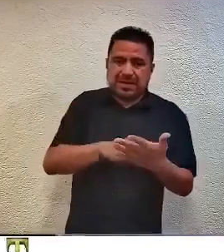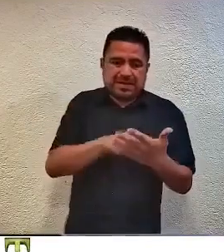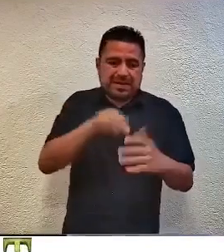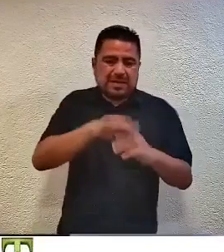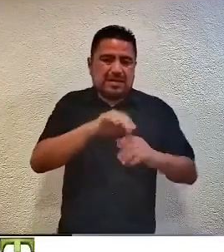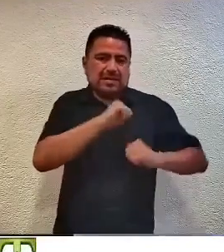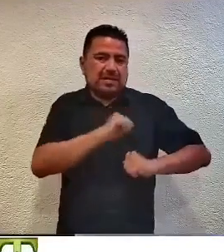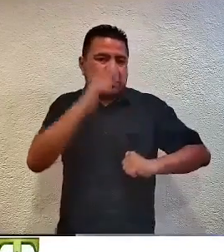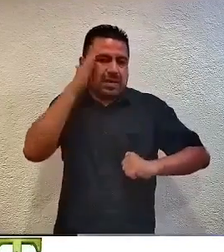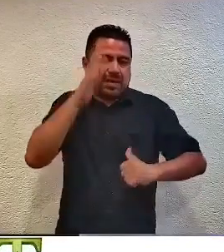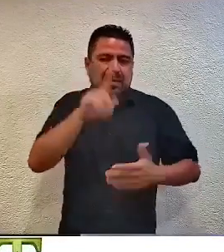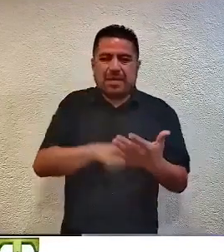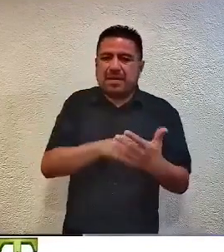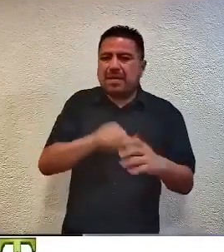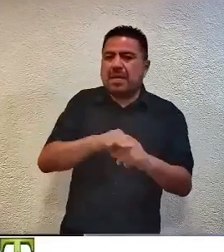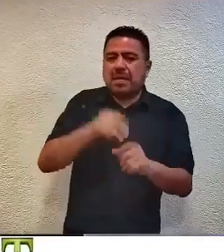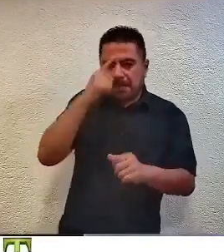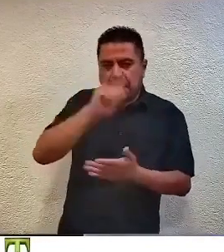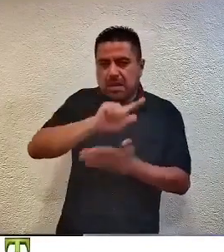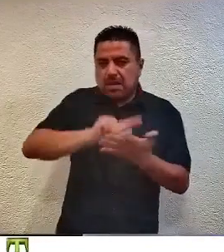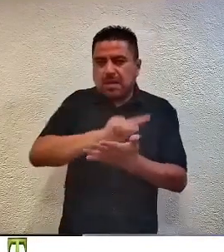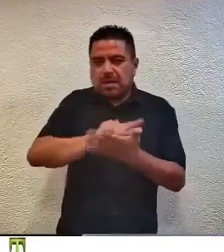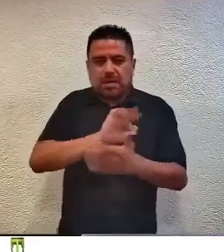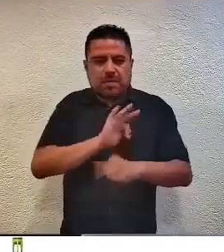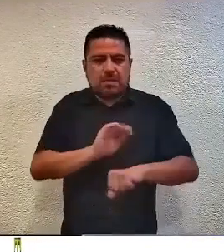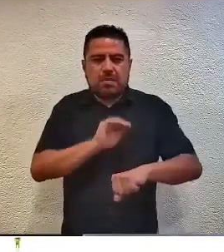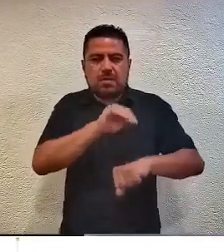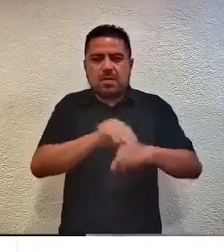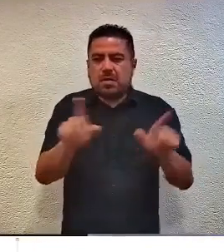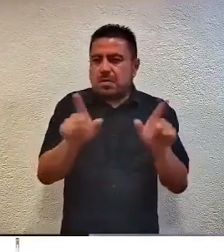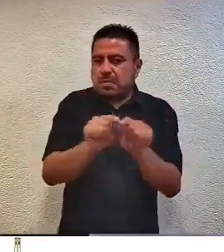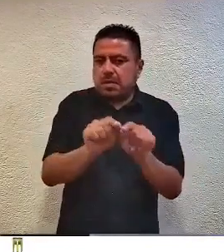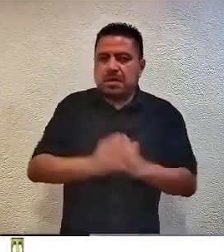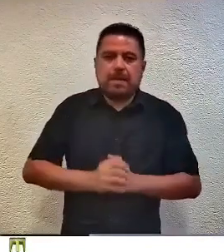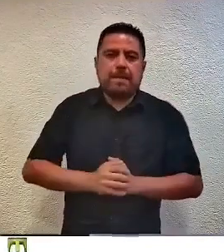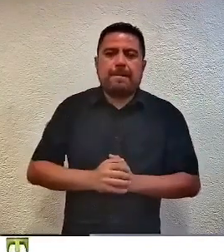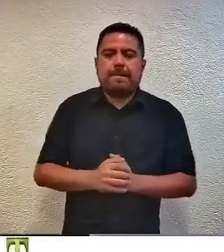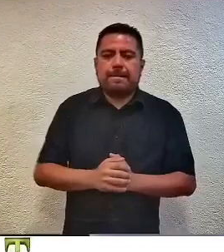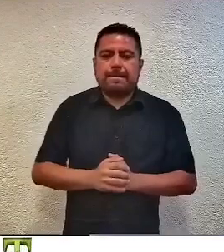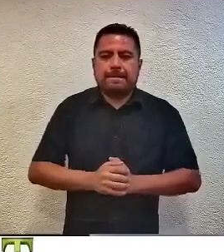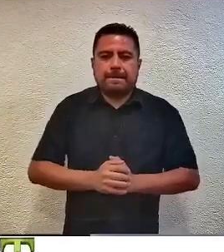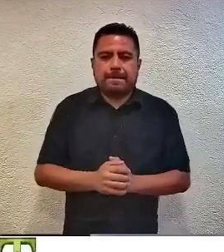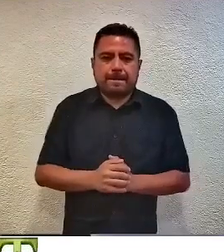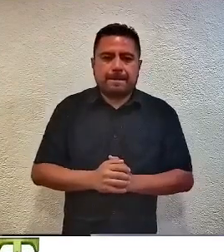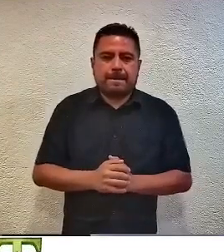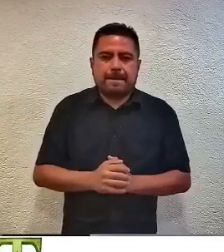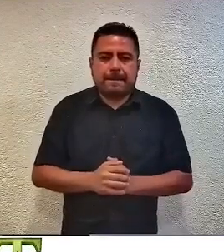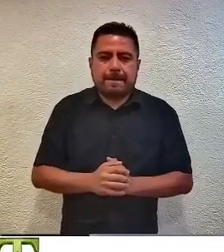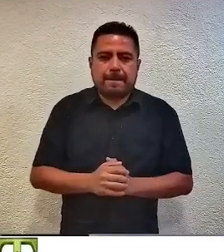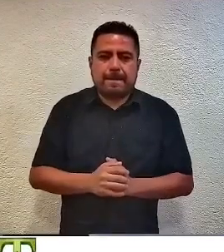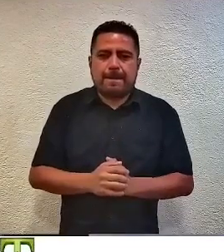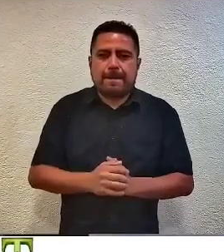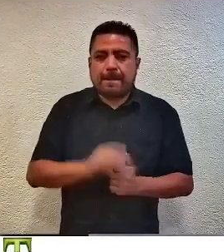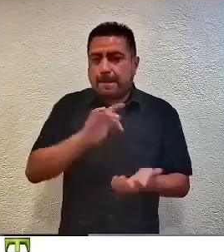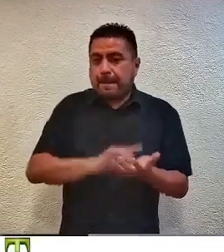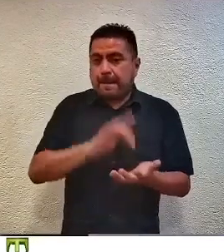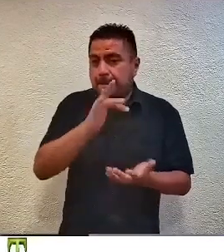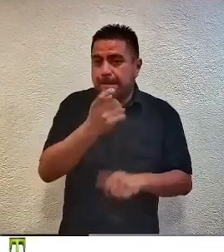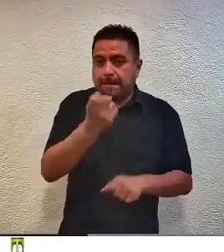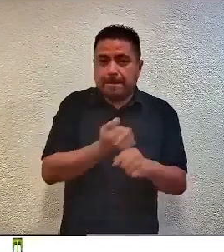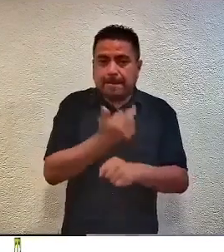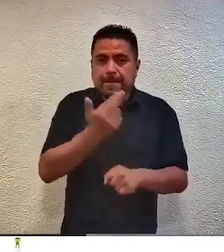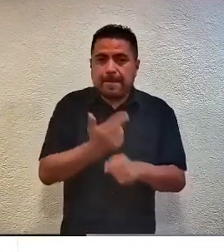la Federación para los efectos legales que correspondan. Es la cuenta, magistrada presidenta, magistradas, magistrado. Gracias,